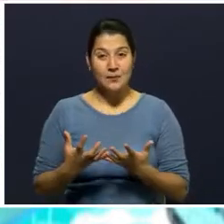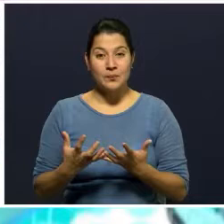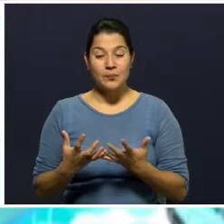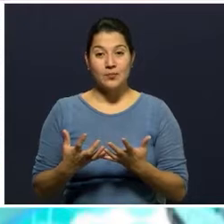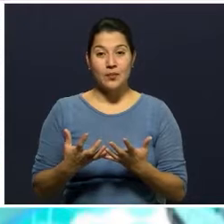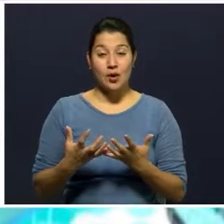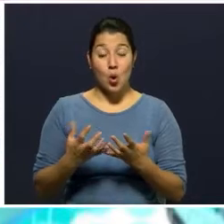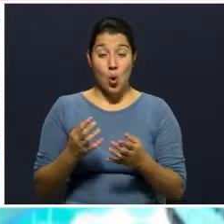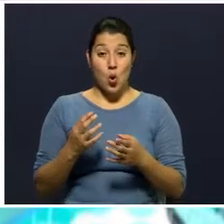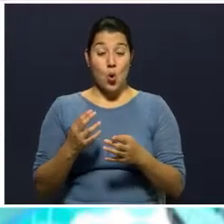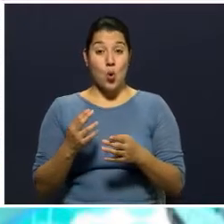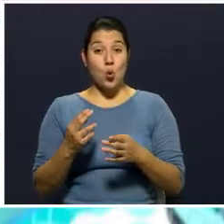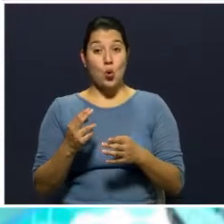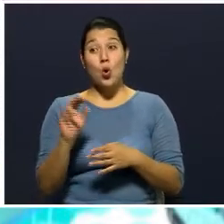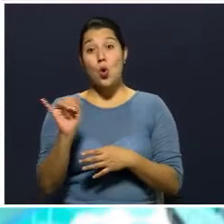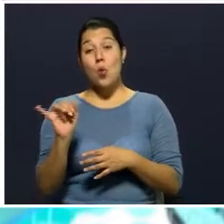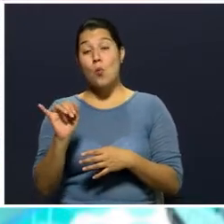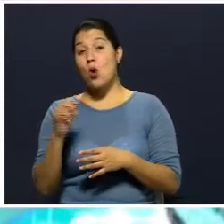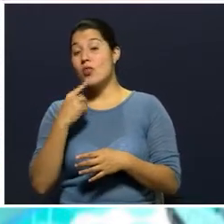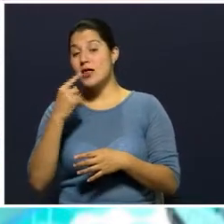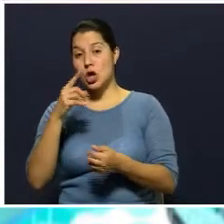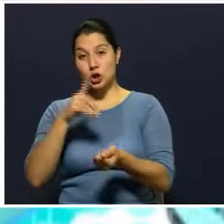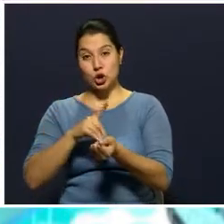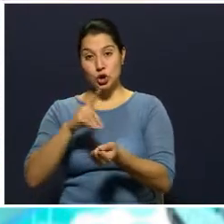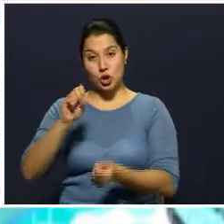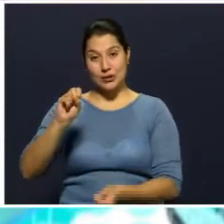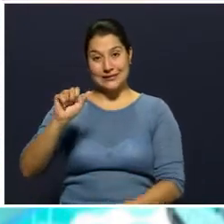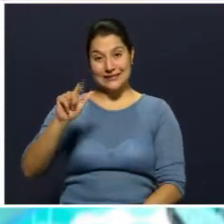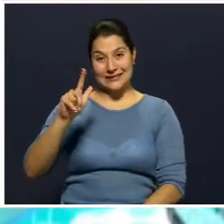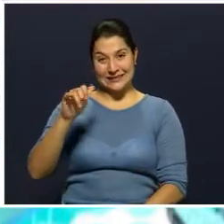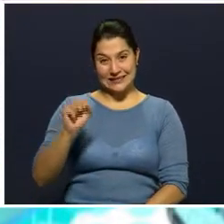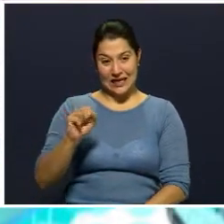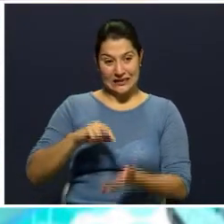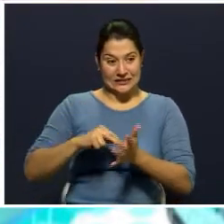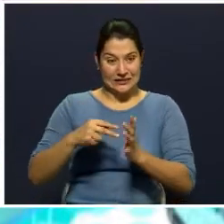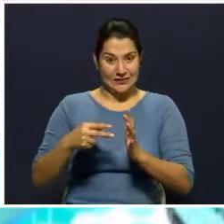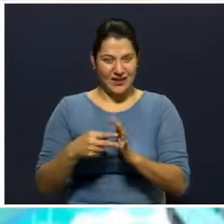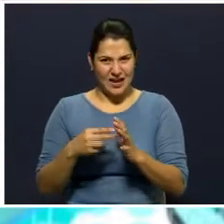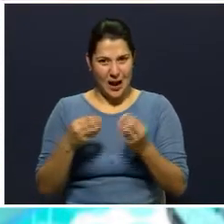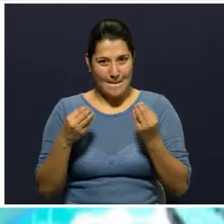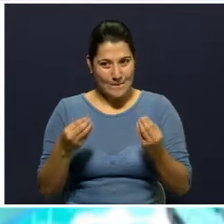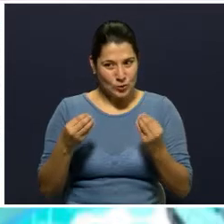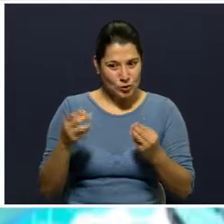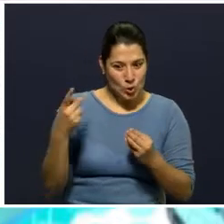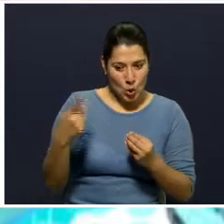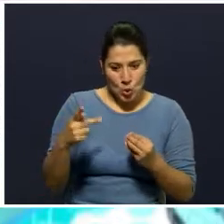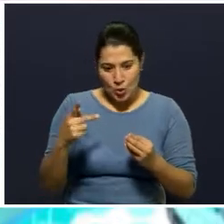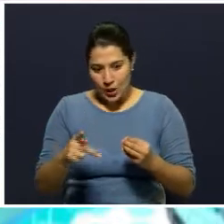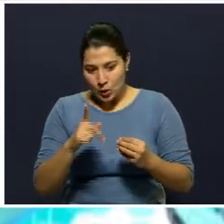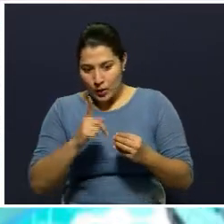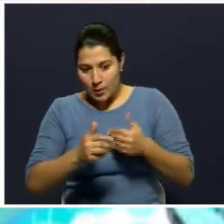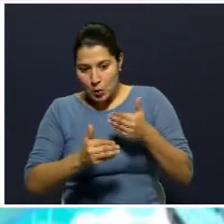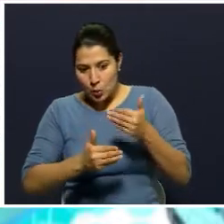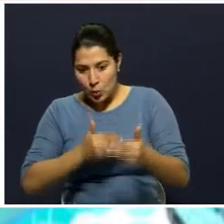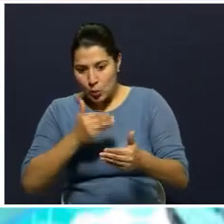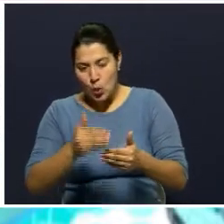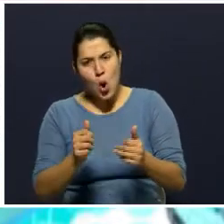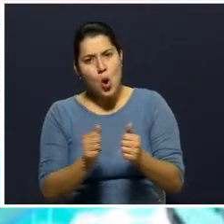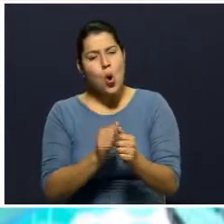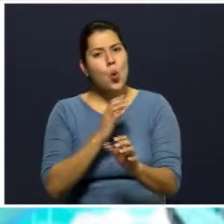utilizando la figura que usó el doctor Salas, es caminar sobre cáscaras de huevo. ¿Cuál es hoy la